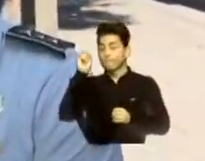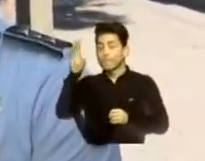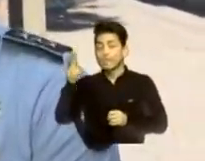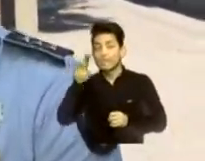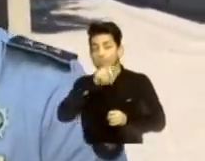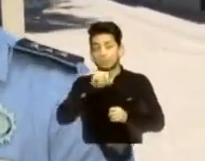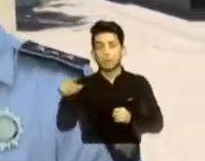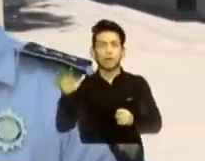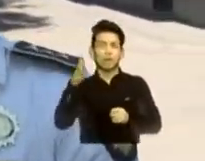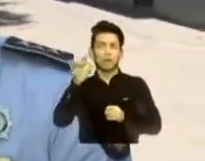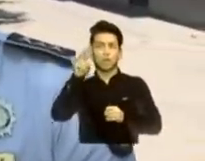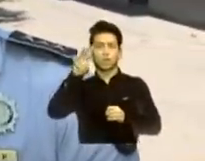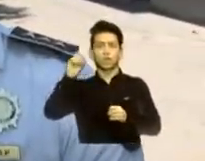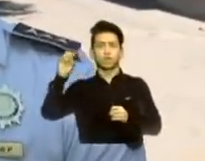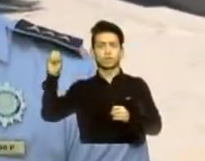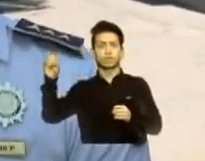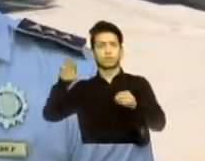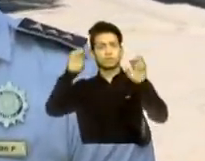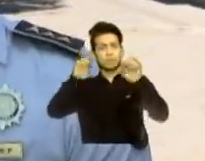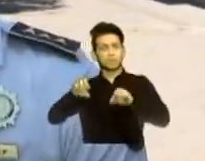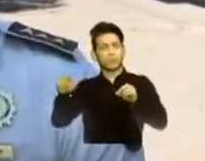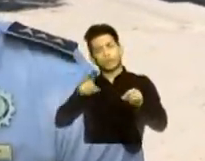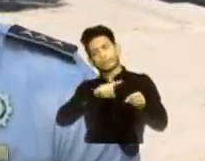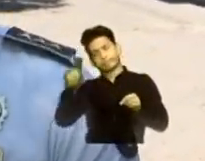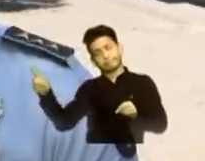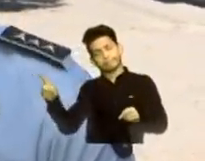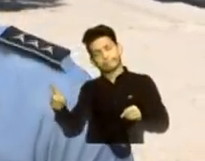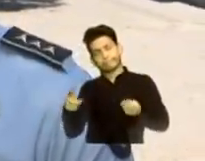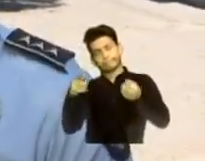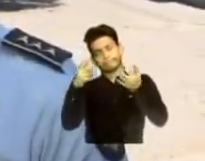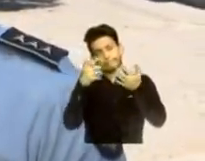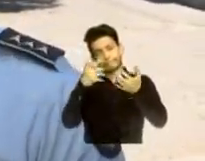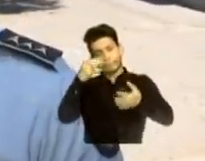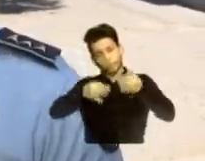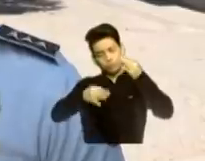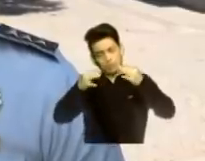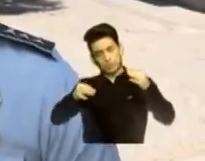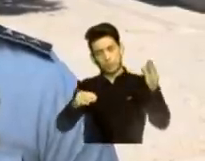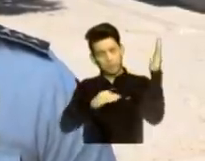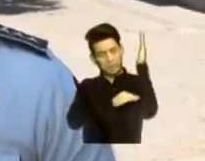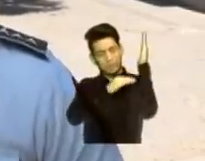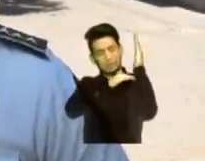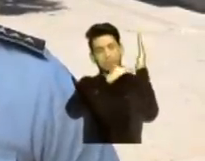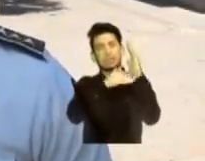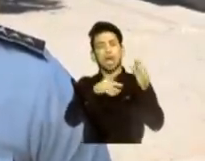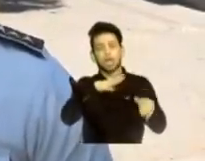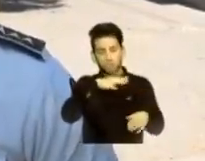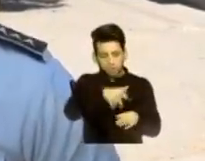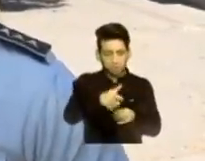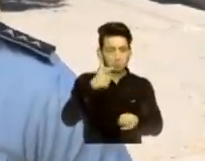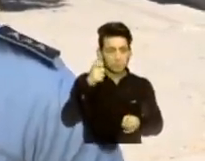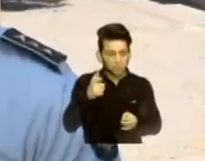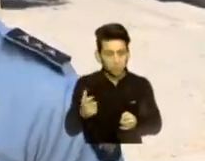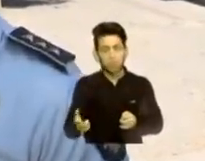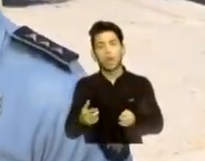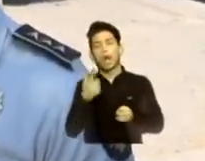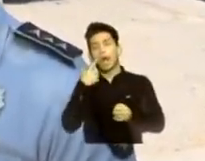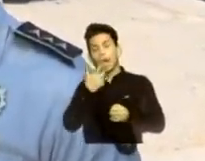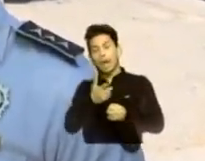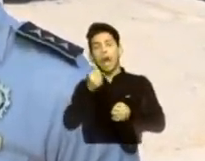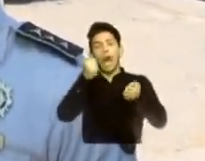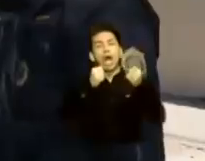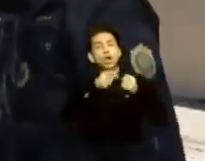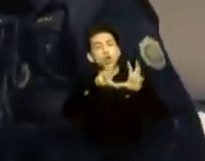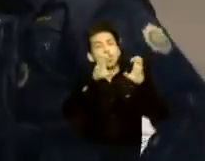han sido puestas a disposición de los tribunales correspondientes, se han incautado armas de fuego, se han recuperado vehículos como motocicletas